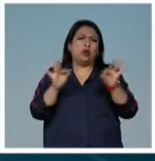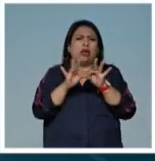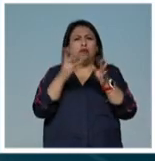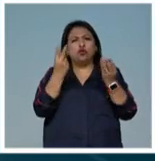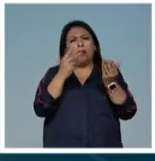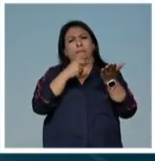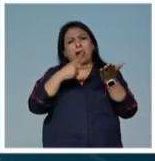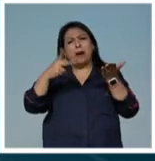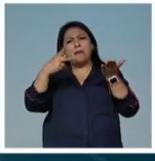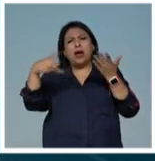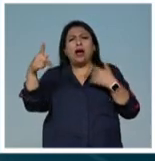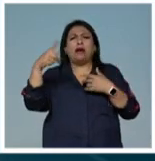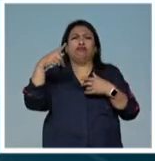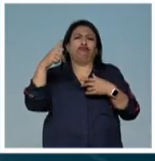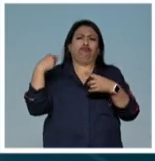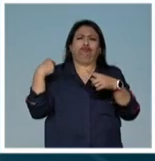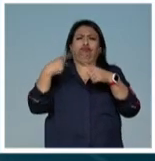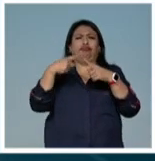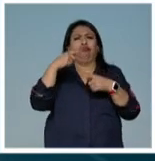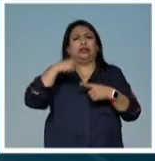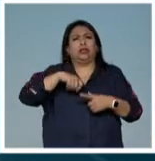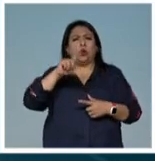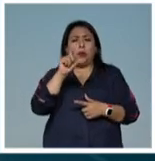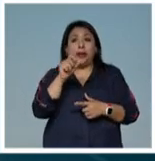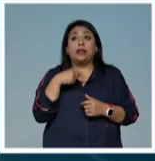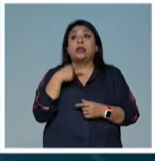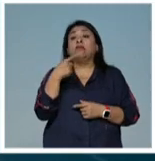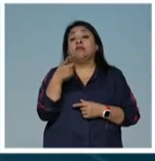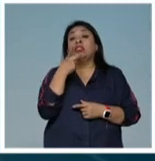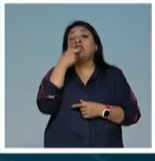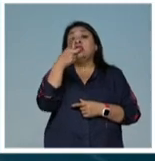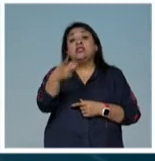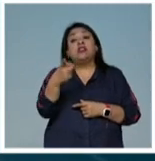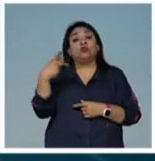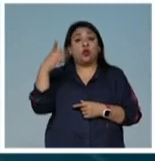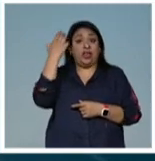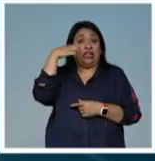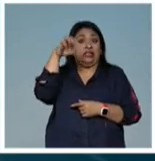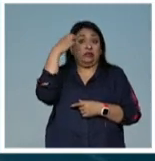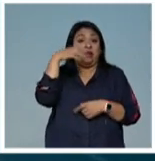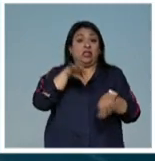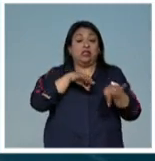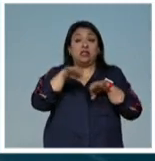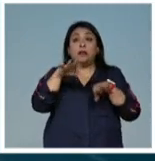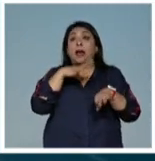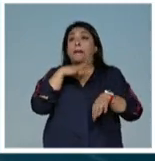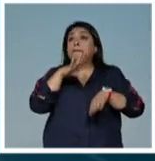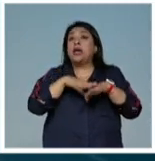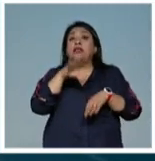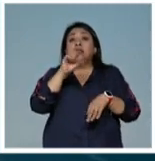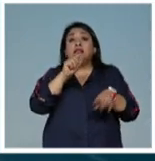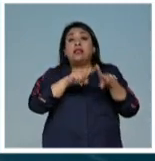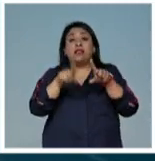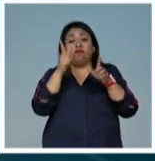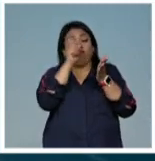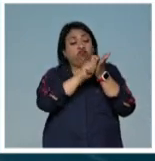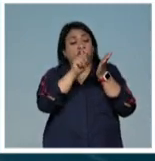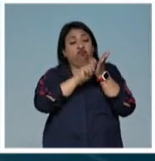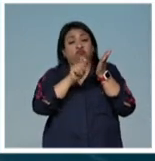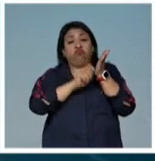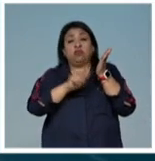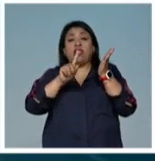de todo el siglo XX. Basta decir que a lo largo de su trayectoria creó más de 60 textos